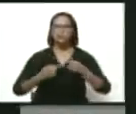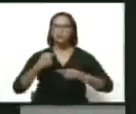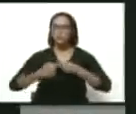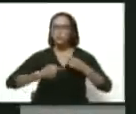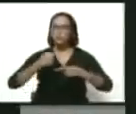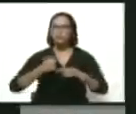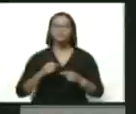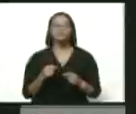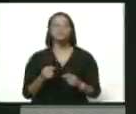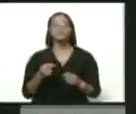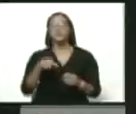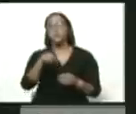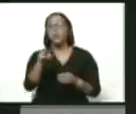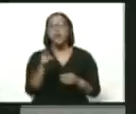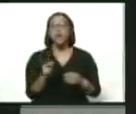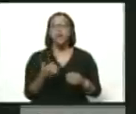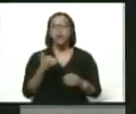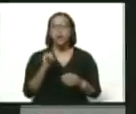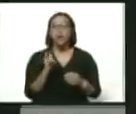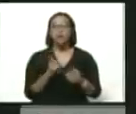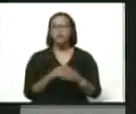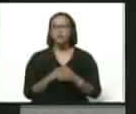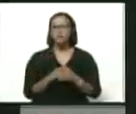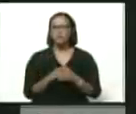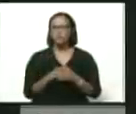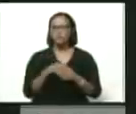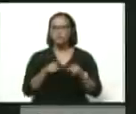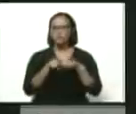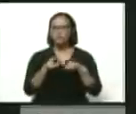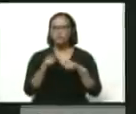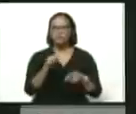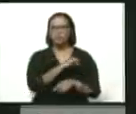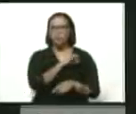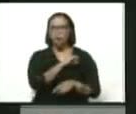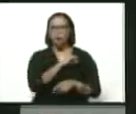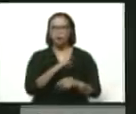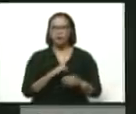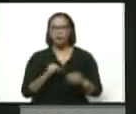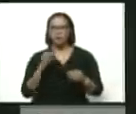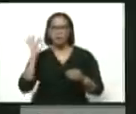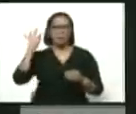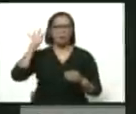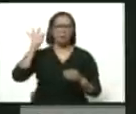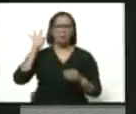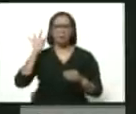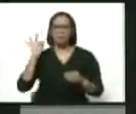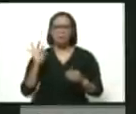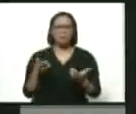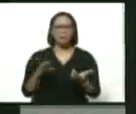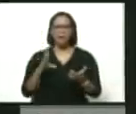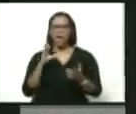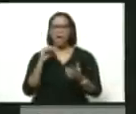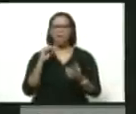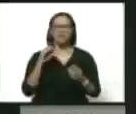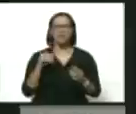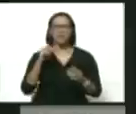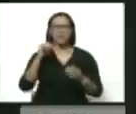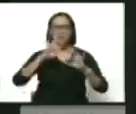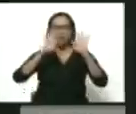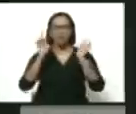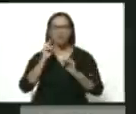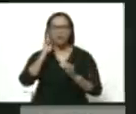Todos los días, y por ahí ha surgido una izquierda cobarde que basa su discurso en atacar el modelo bolivariano